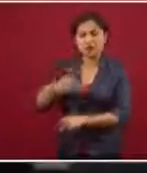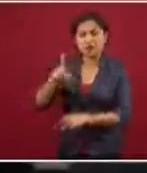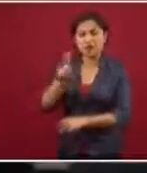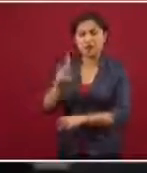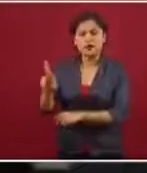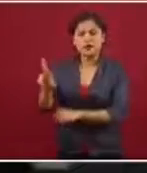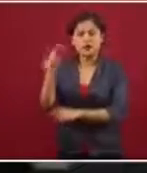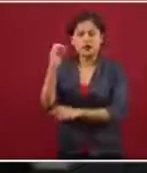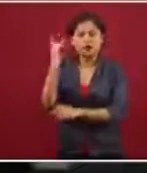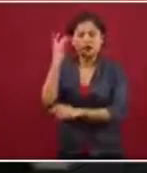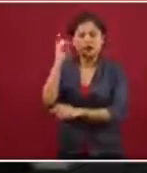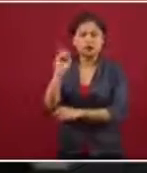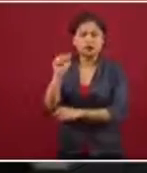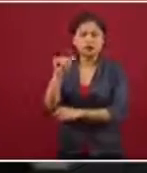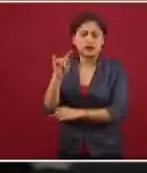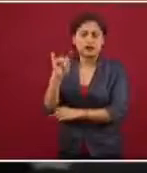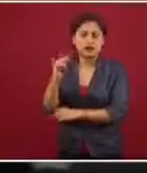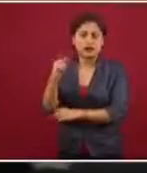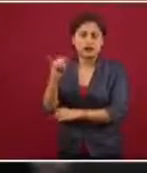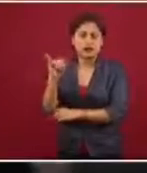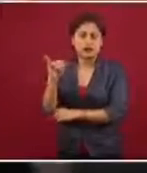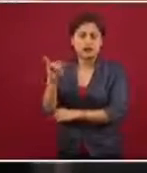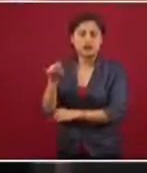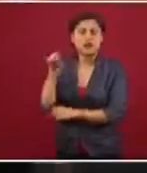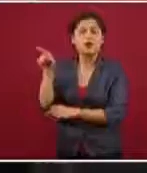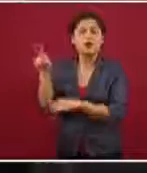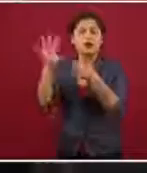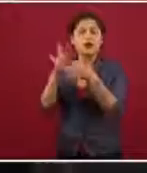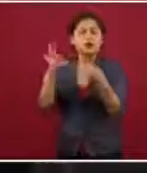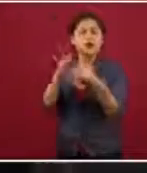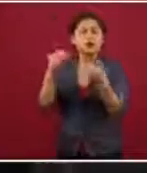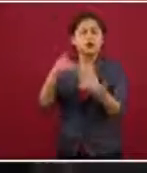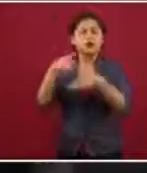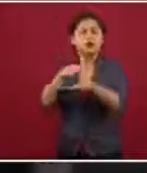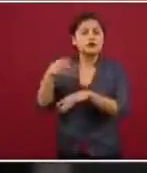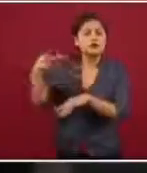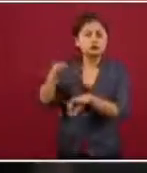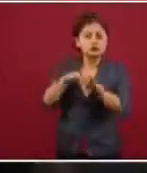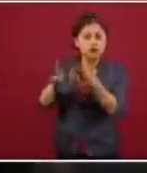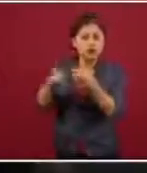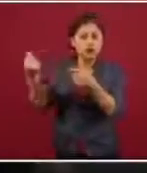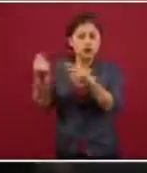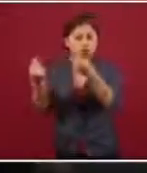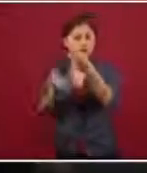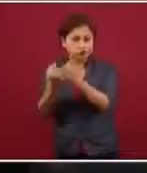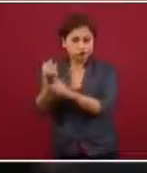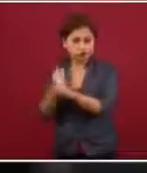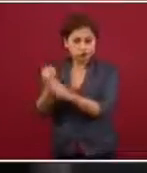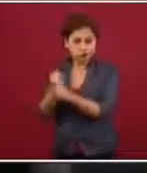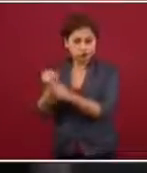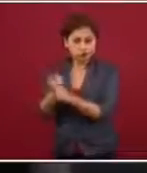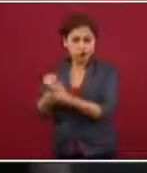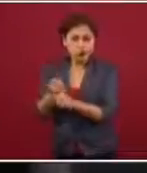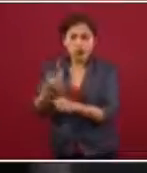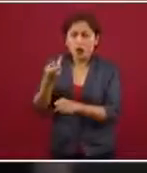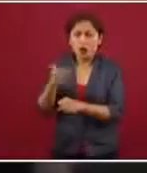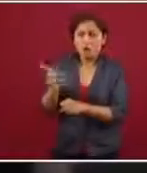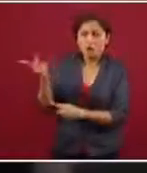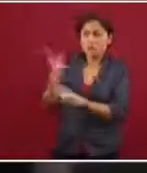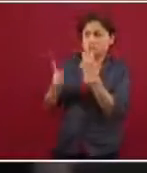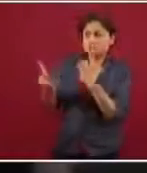poder informar con respecto a sus actividades. Y bueno, ya han pasado unas buenas semanas y